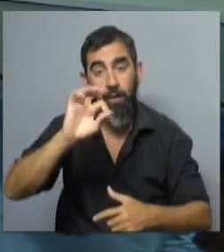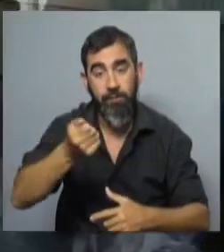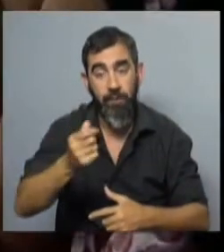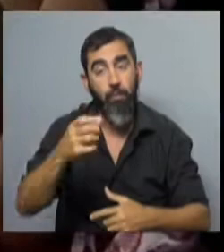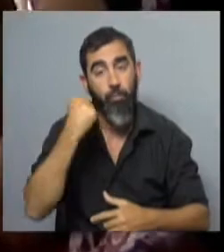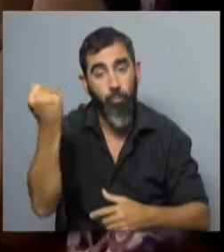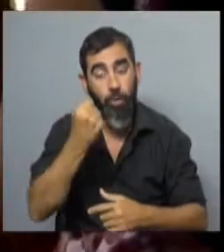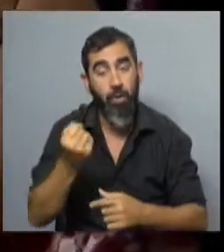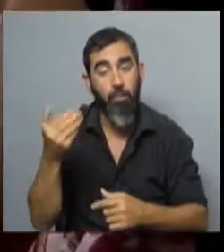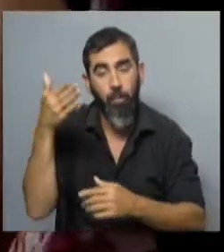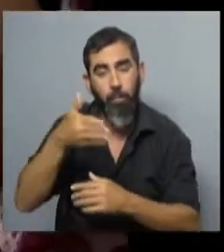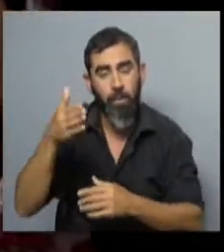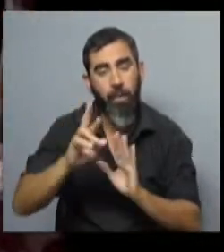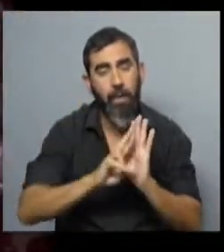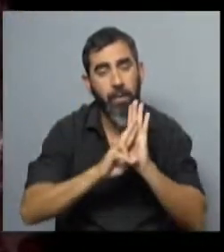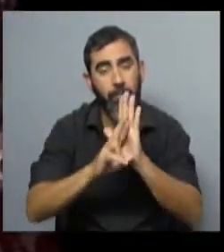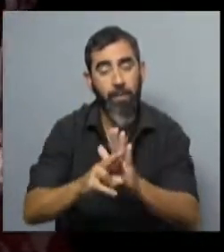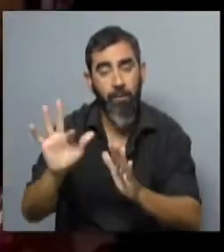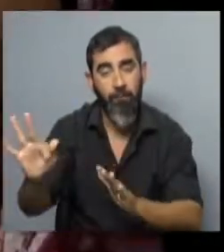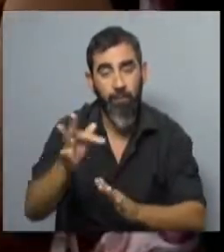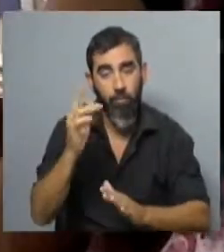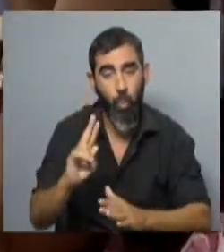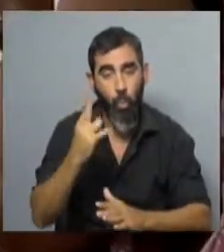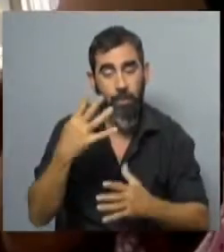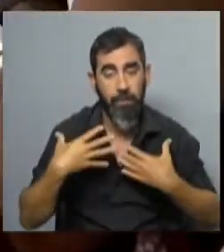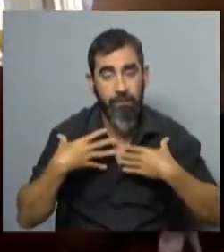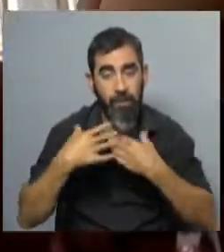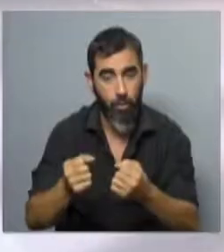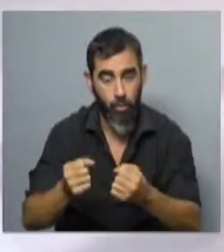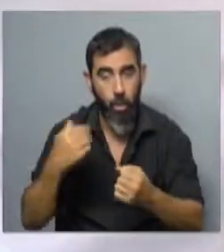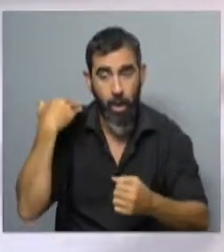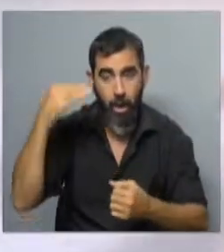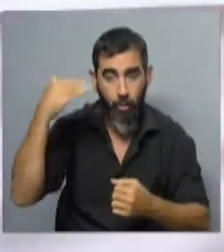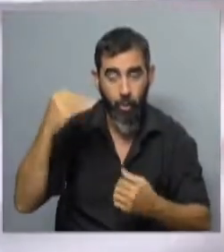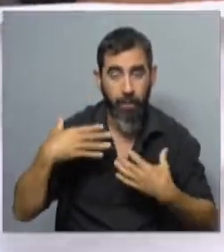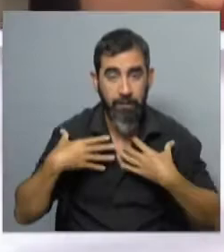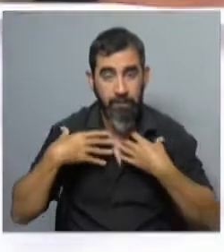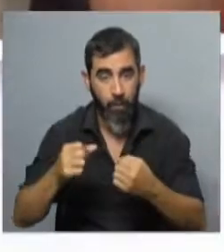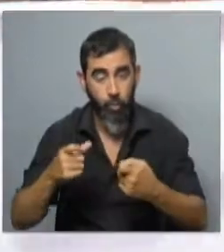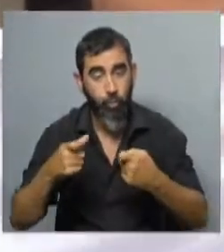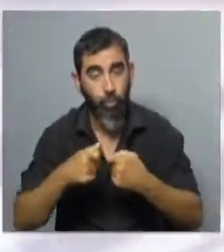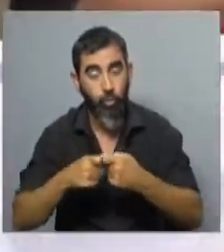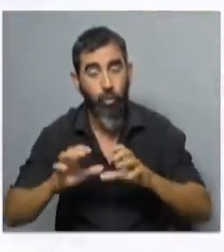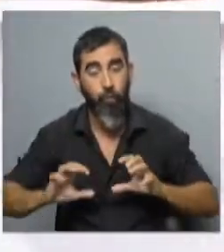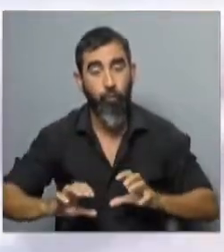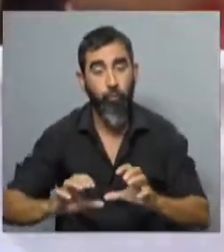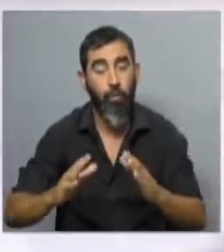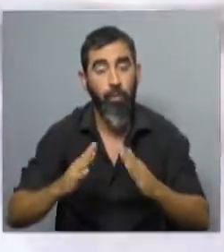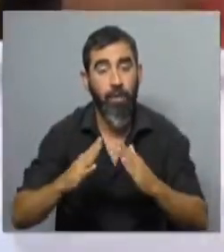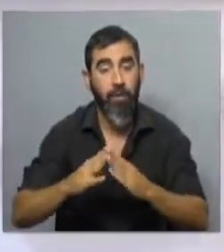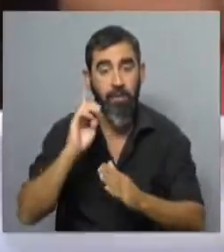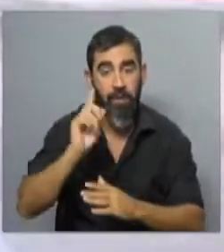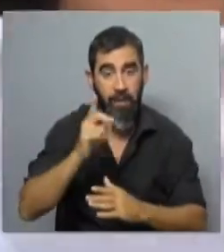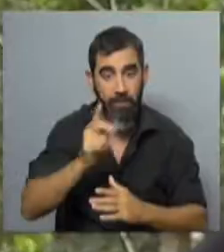están participando representantes de la Federación Uruguaya de la Salud, de las autoridades de la salud, de la Asociación de Funcionarios de Casa